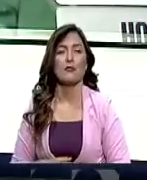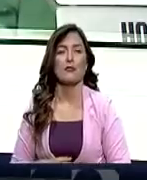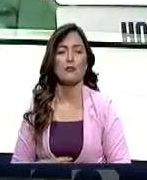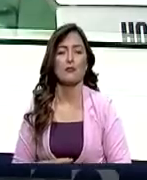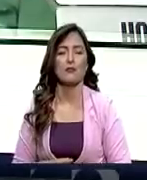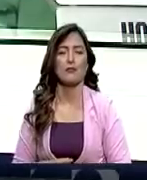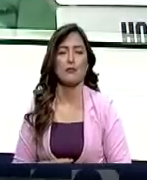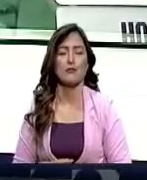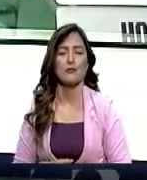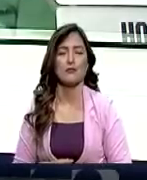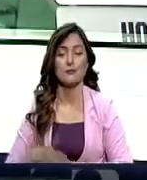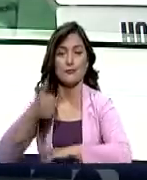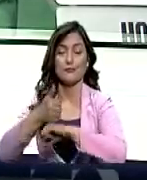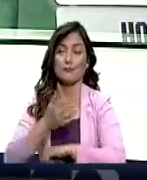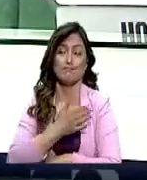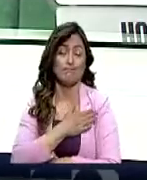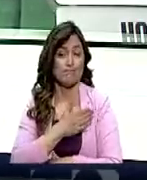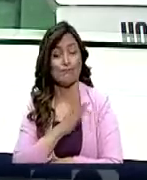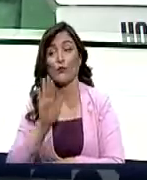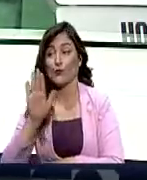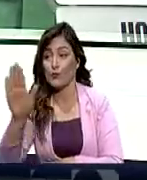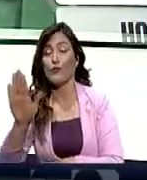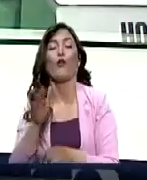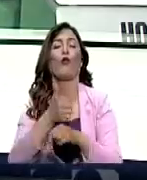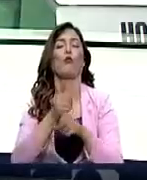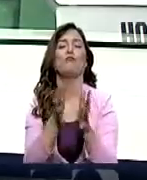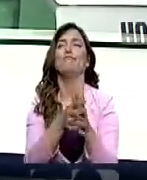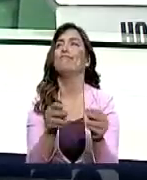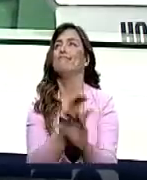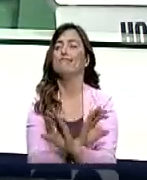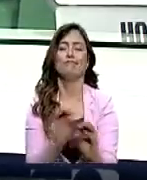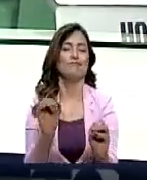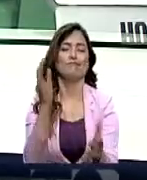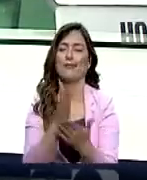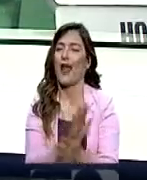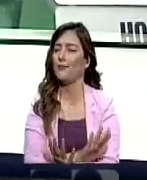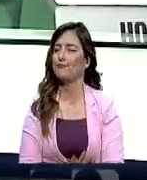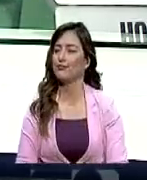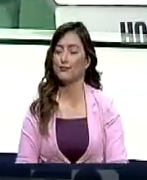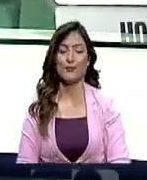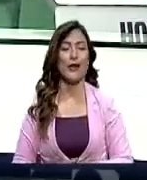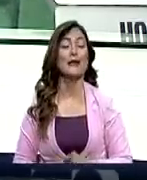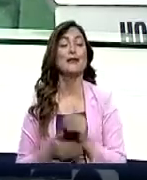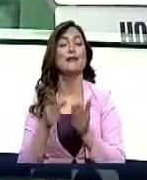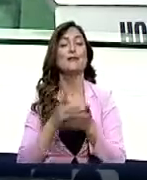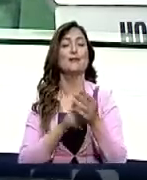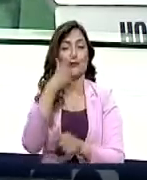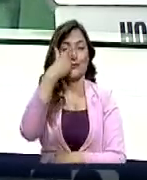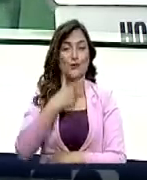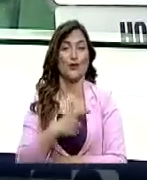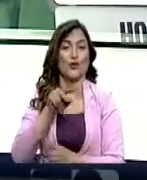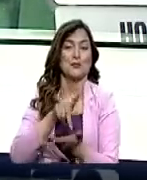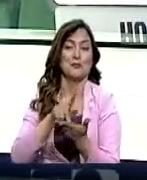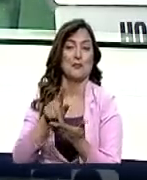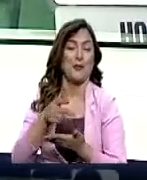esperamos, confiamos en que las autoridades van a dar una solución definitiva, porque ¿qué pasa en cambio cuando algún vecino no paga